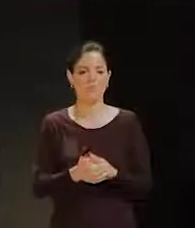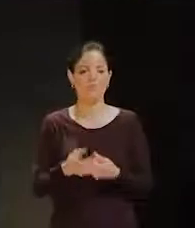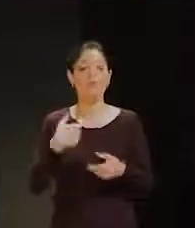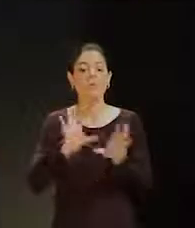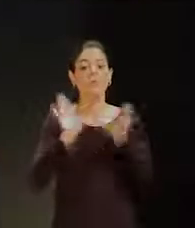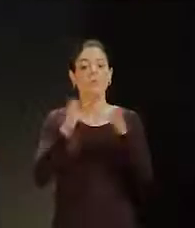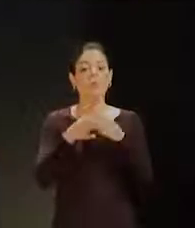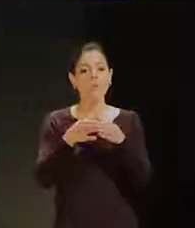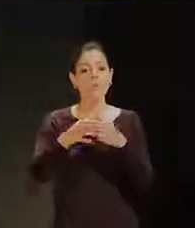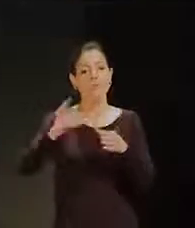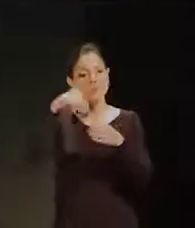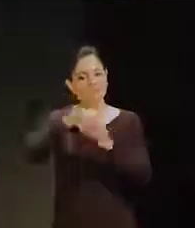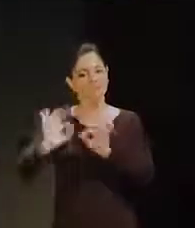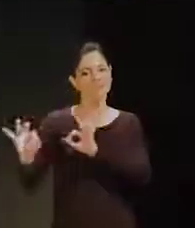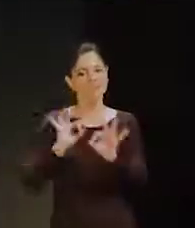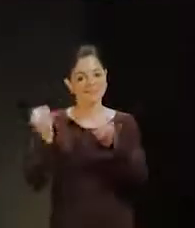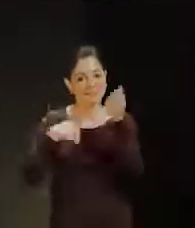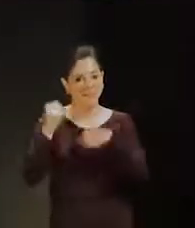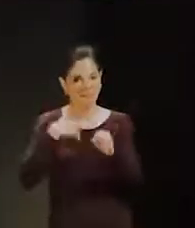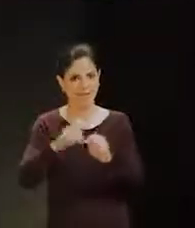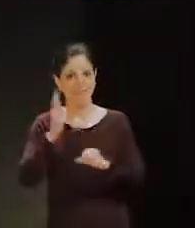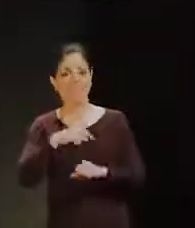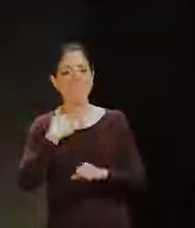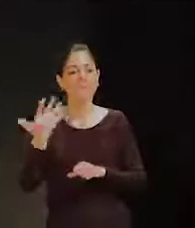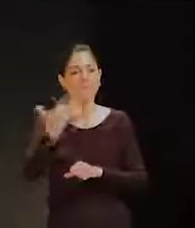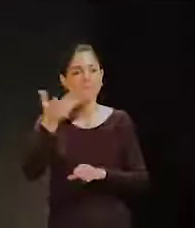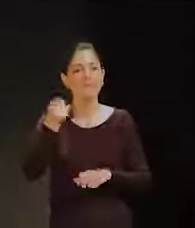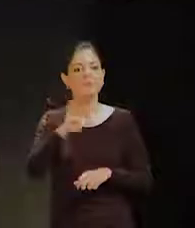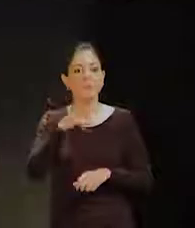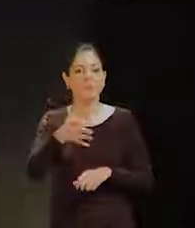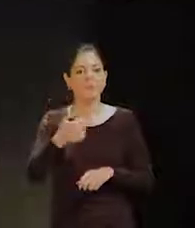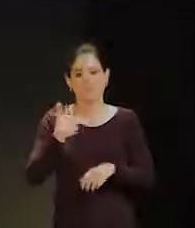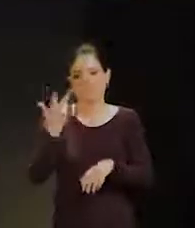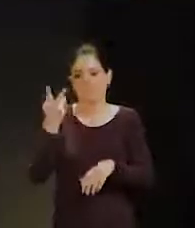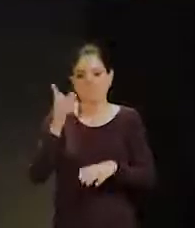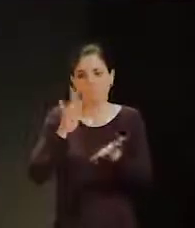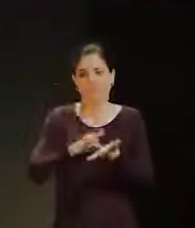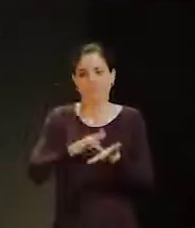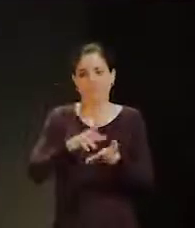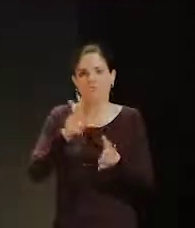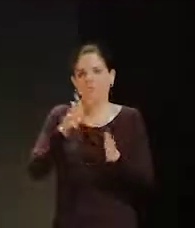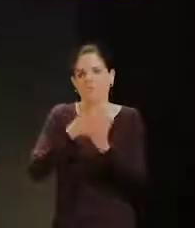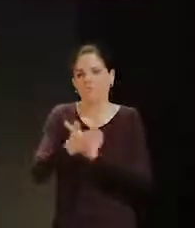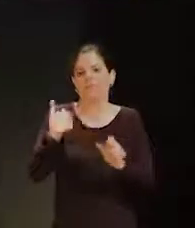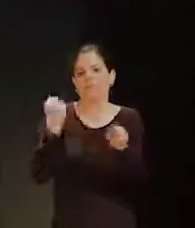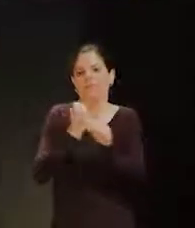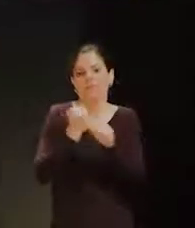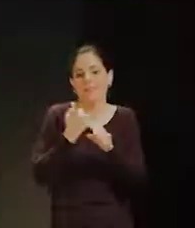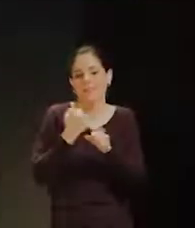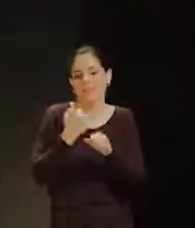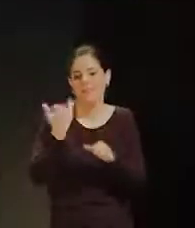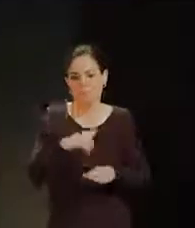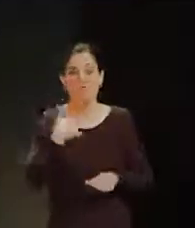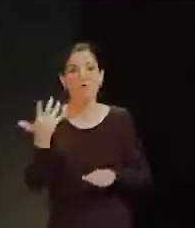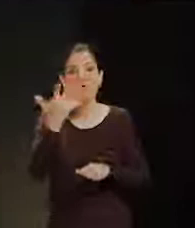la comunidad que viene en el teatro a mirar la ópera, que para mí no es una mirada, más es trabajar juntos por hacer la